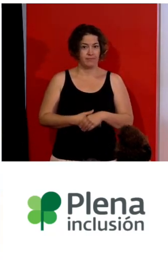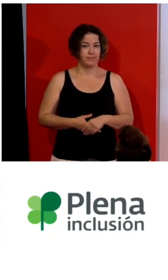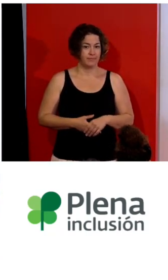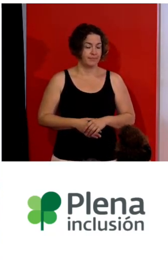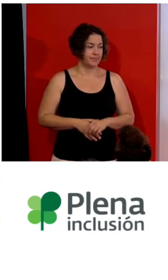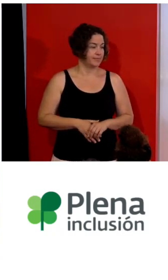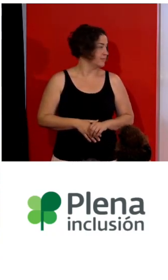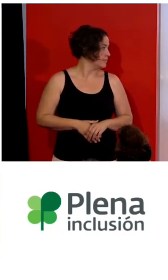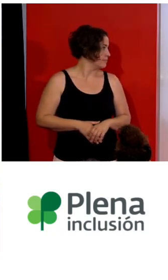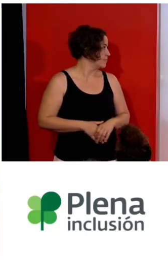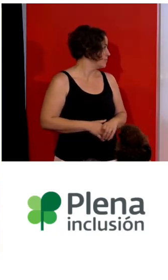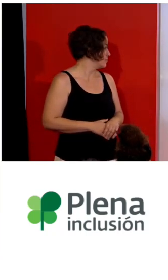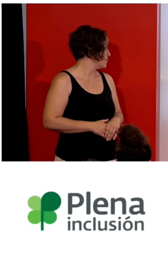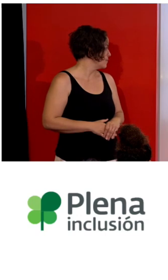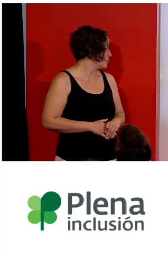Sí, la tenemos.